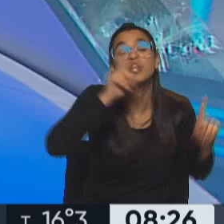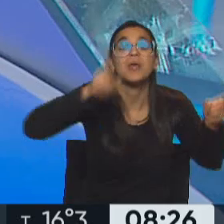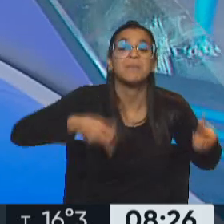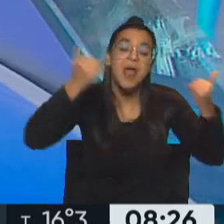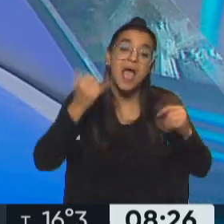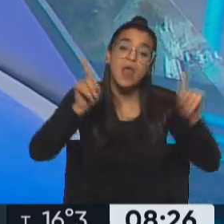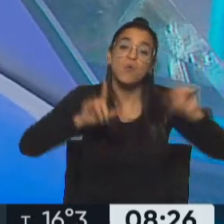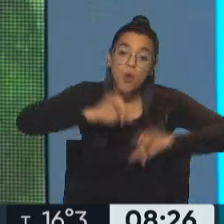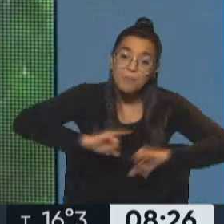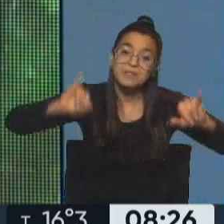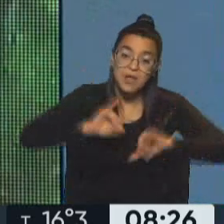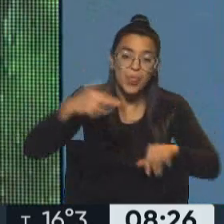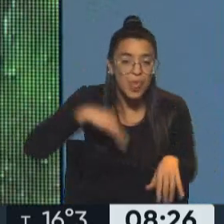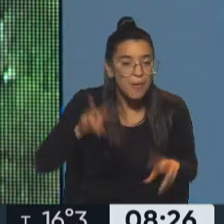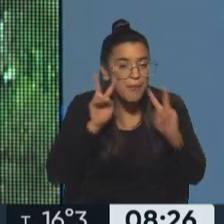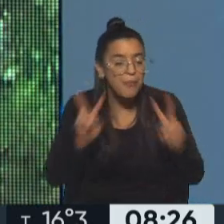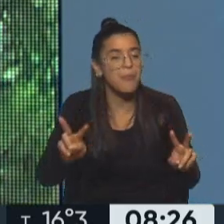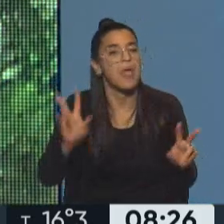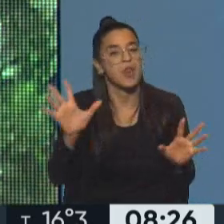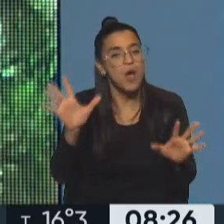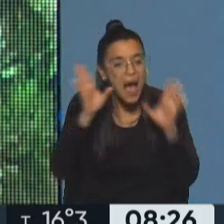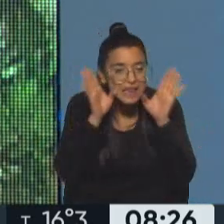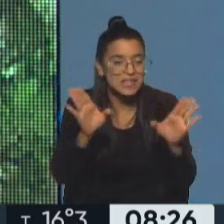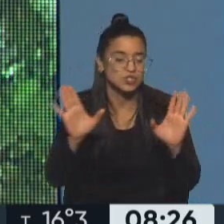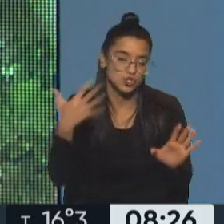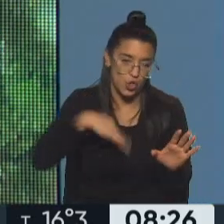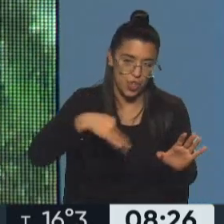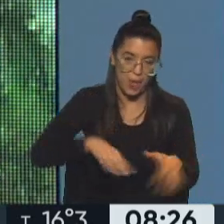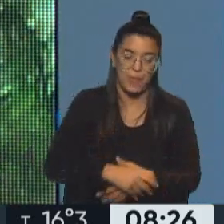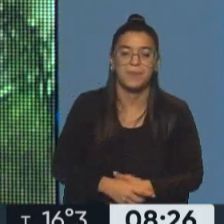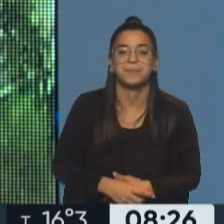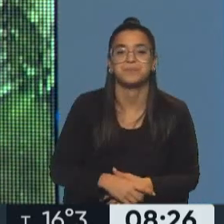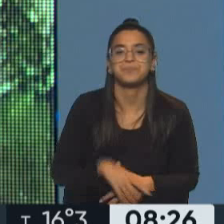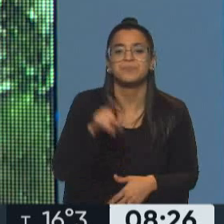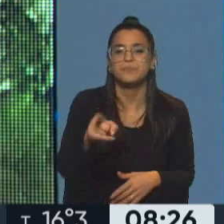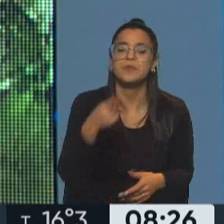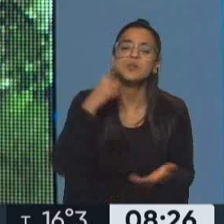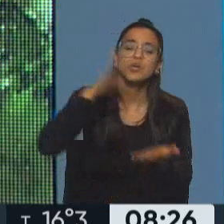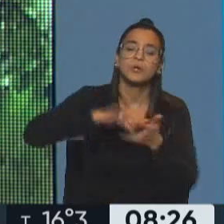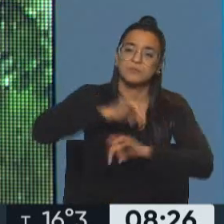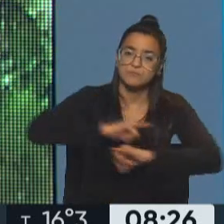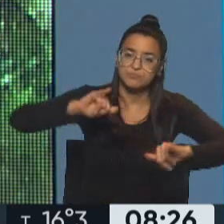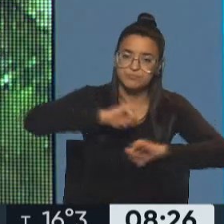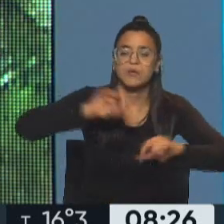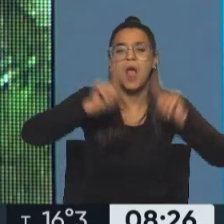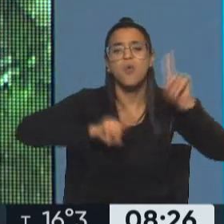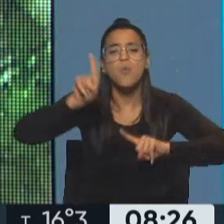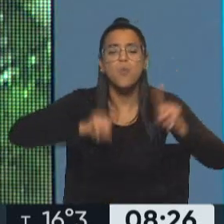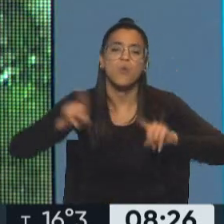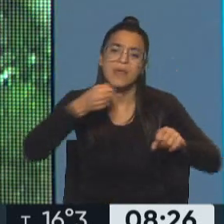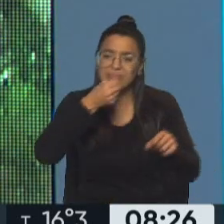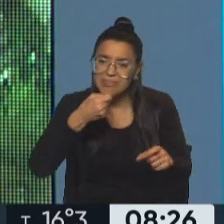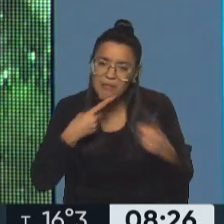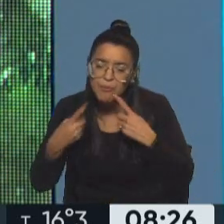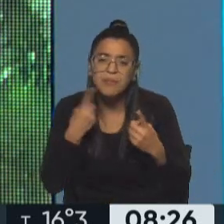algunos mensajes a los que hay que poner el acento o por lo menos prestar especial atención. A través de las redes sociales, también algunas entrevistas periodísticas, pero